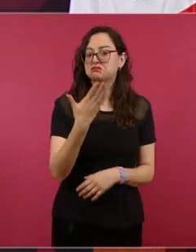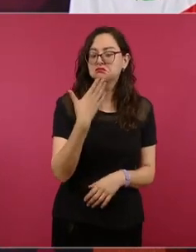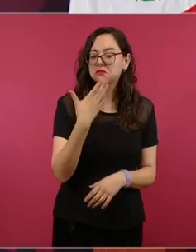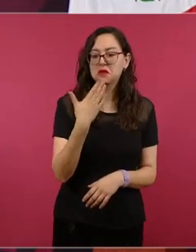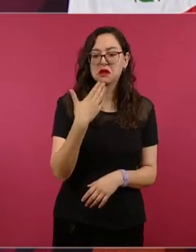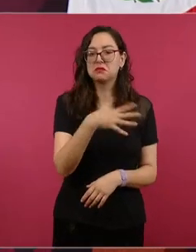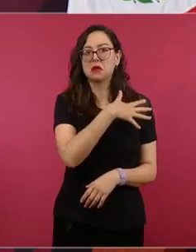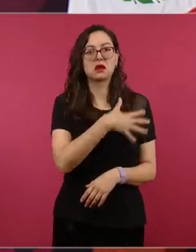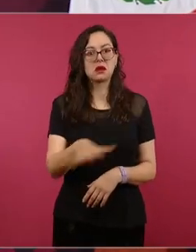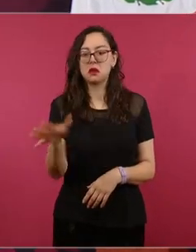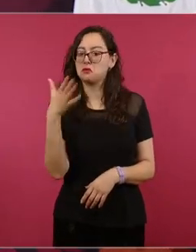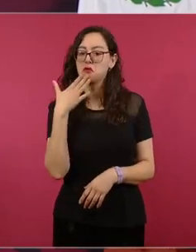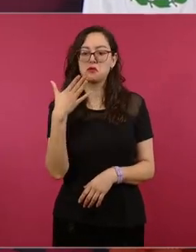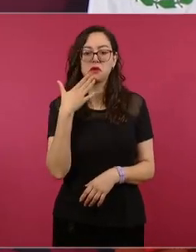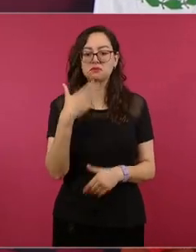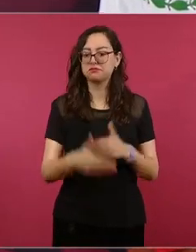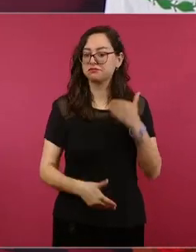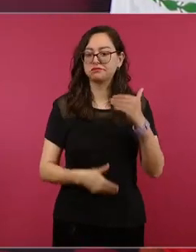vamos muy bien.